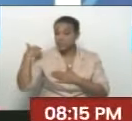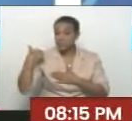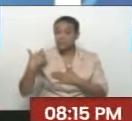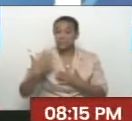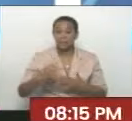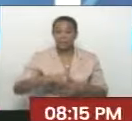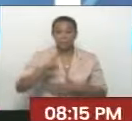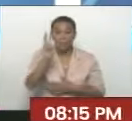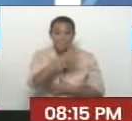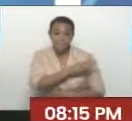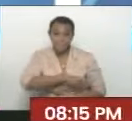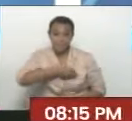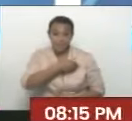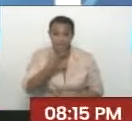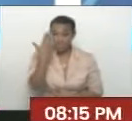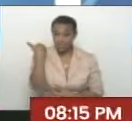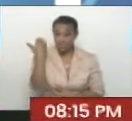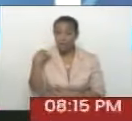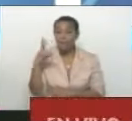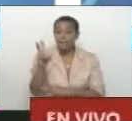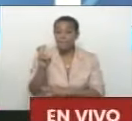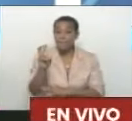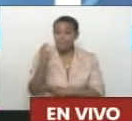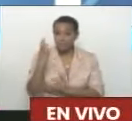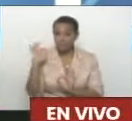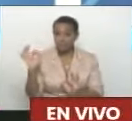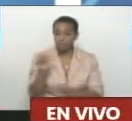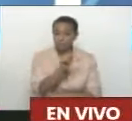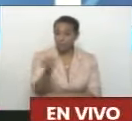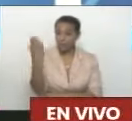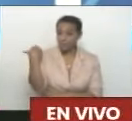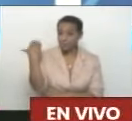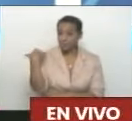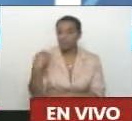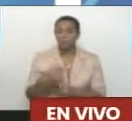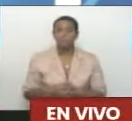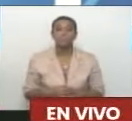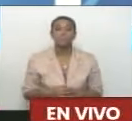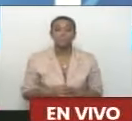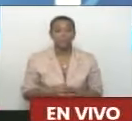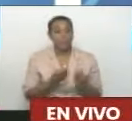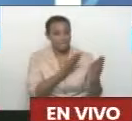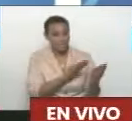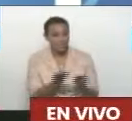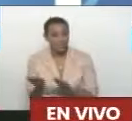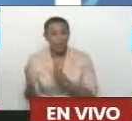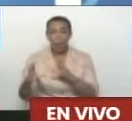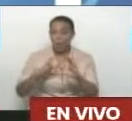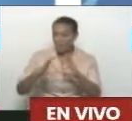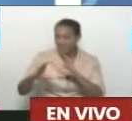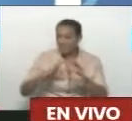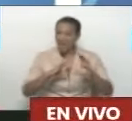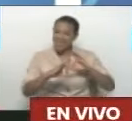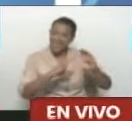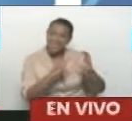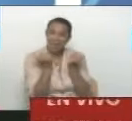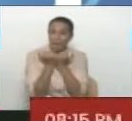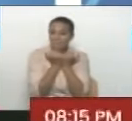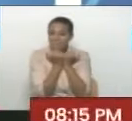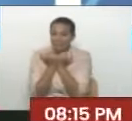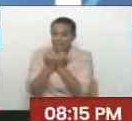pues, de el pasado viernes. Aquí está Bienvenidos, conversaditos. Mire, están apretaditos